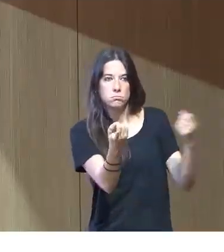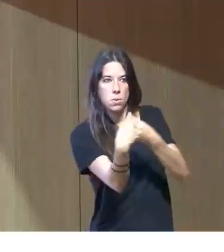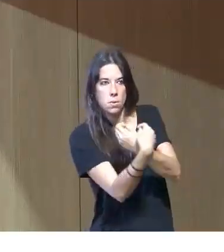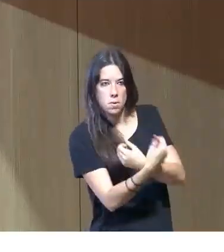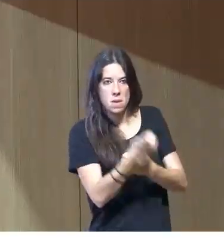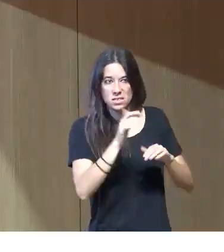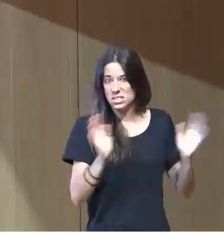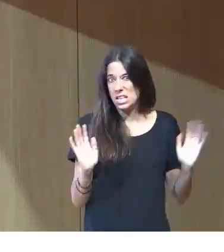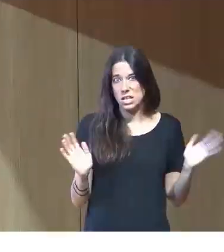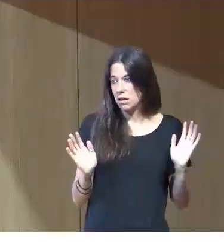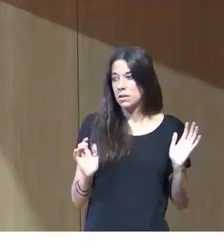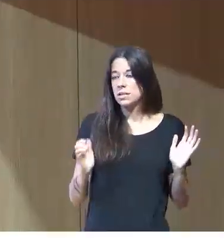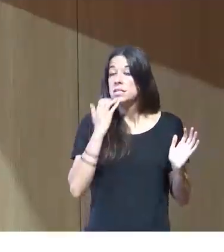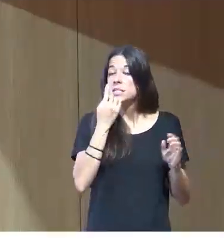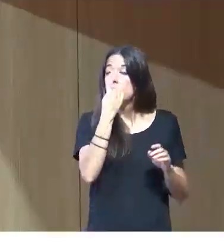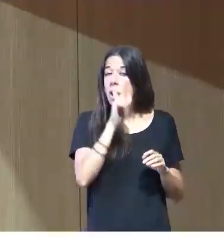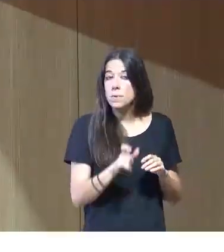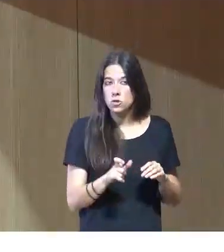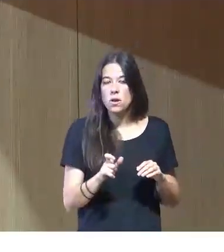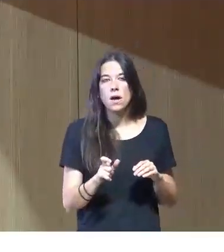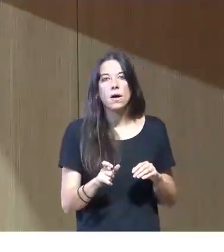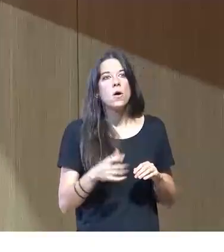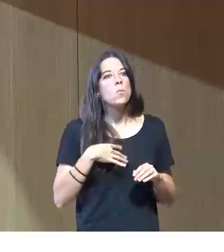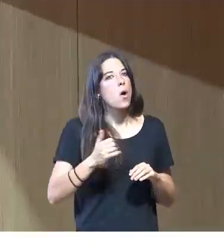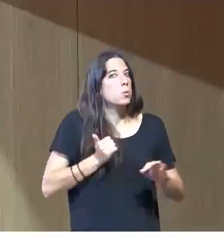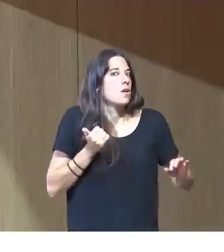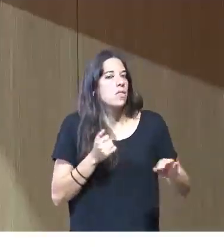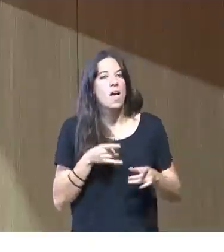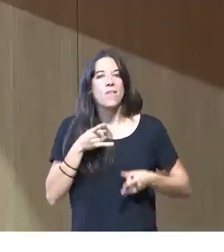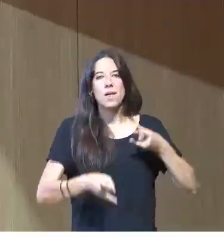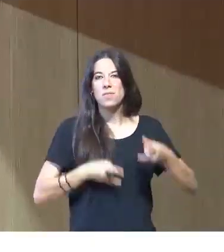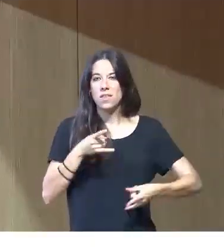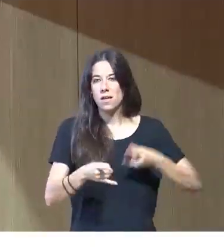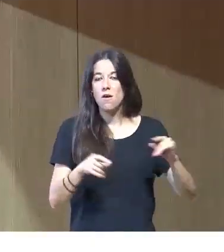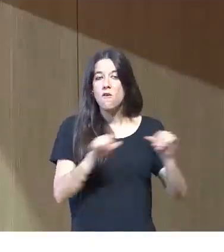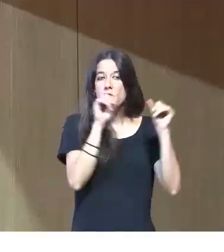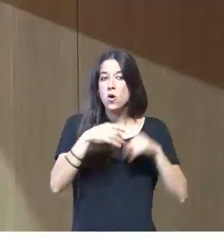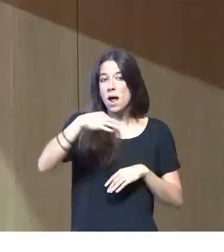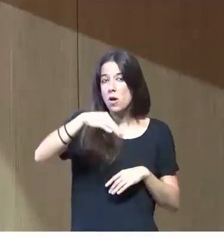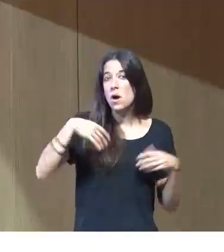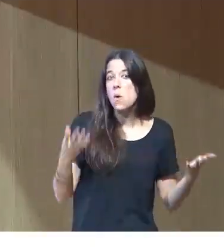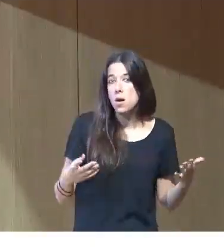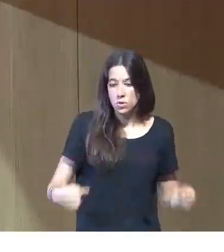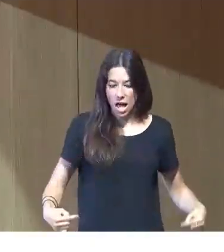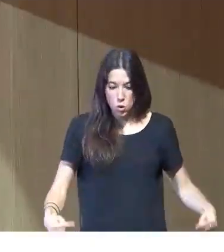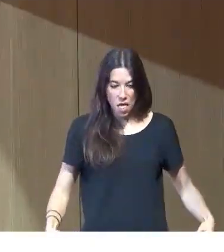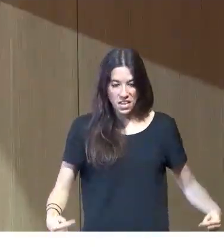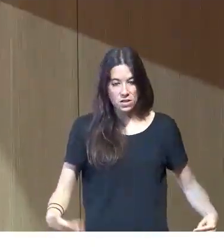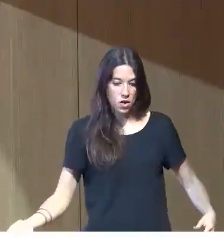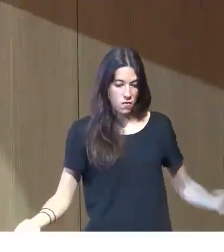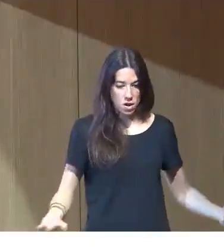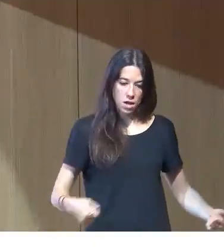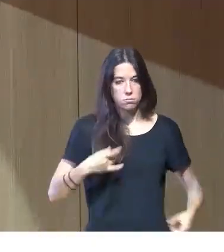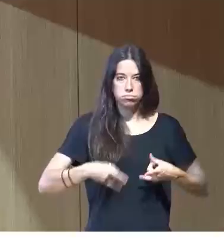si alguna vez Alguien tuvo la oportunidad de andar en bici pues la única forma de aprender a andar en bici fue quitando las rueditas y para adelante por lo cual